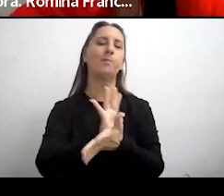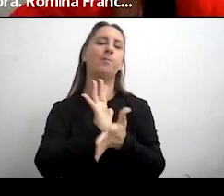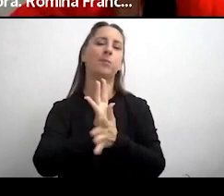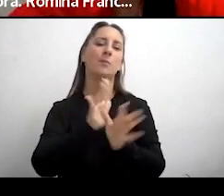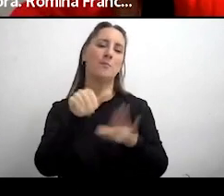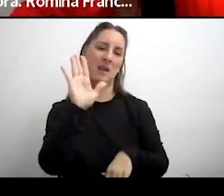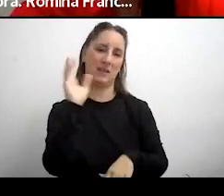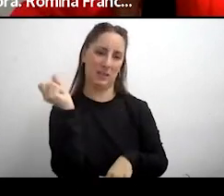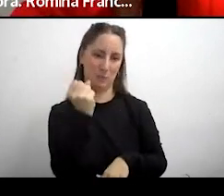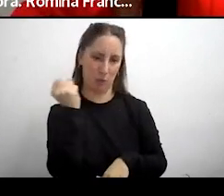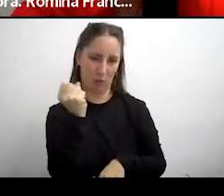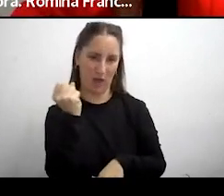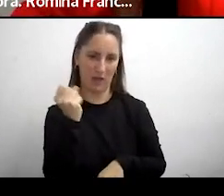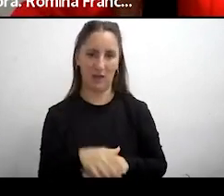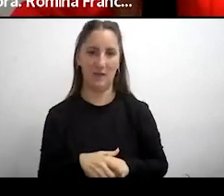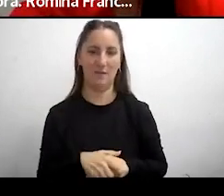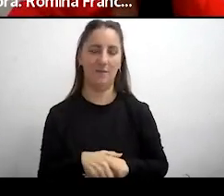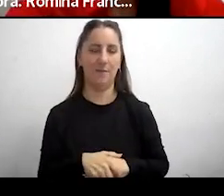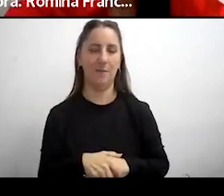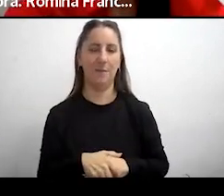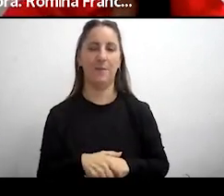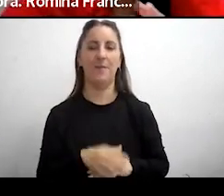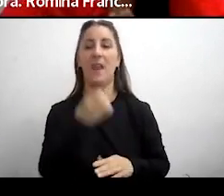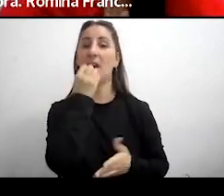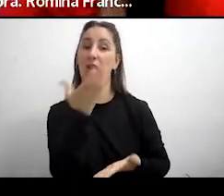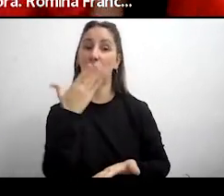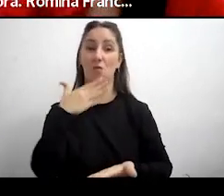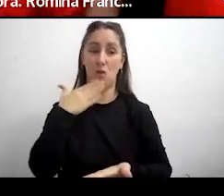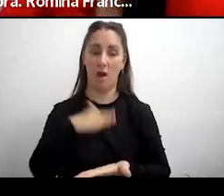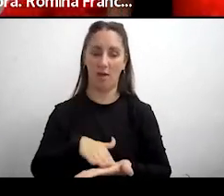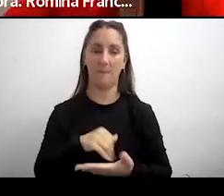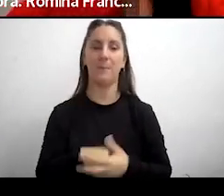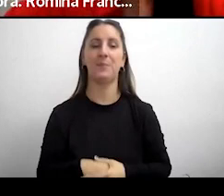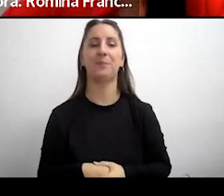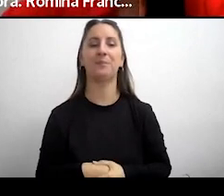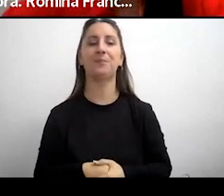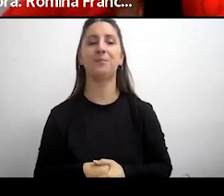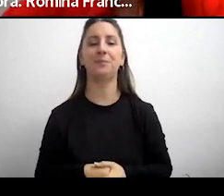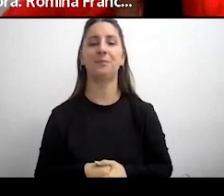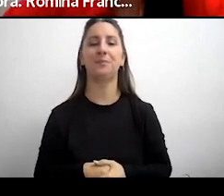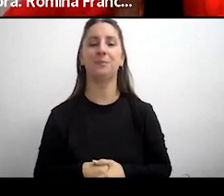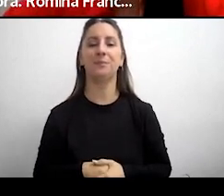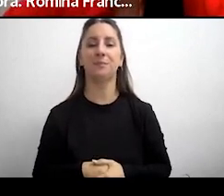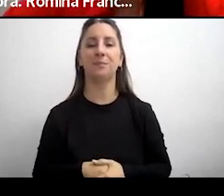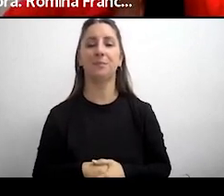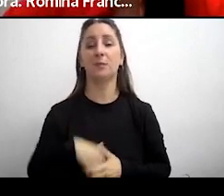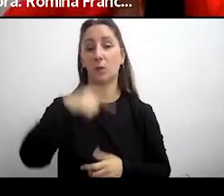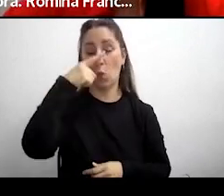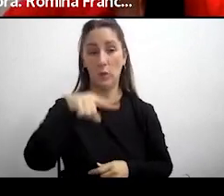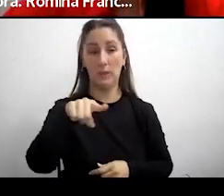y significativo de la declaración jurada. Y por último, yo que soy